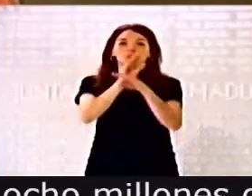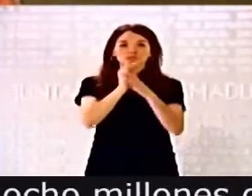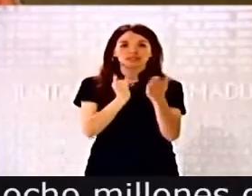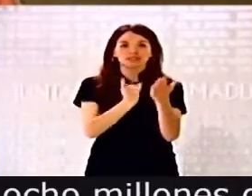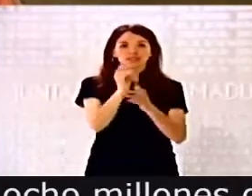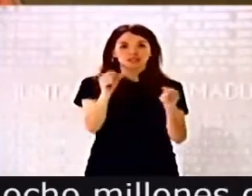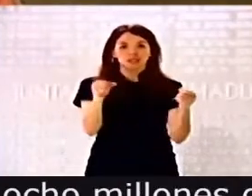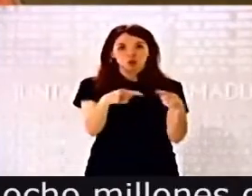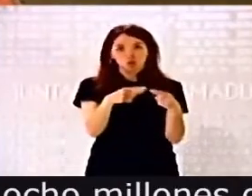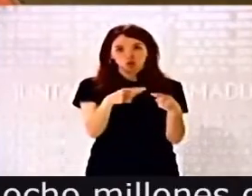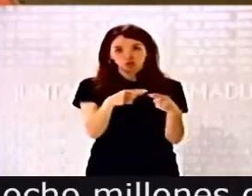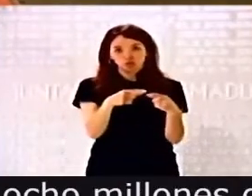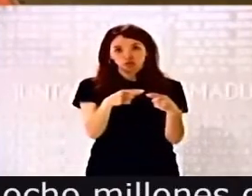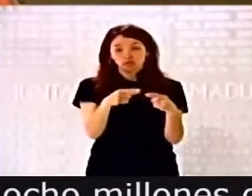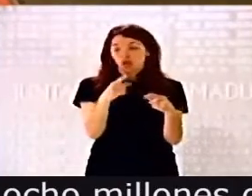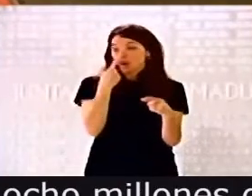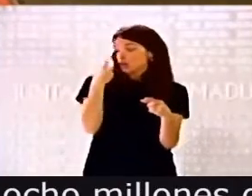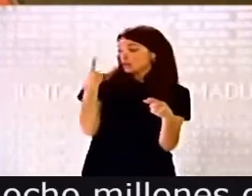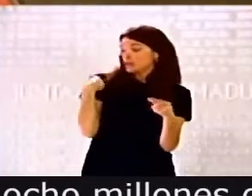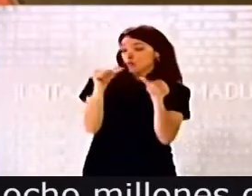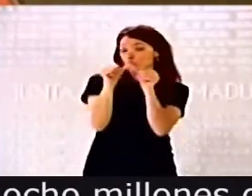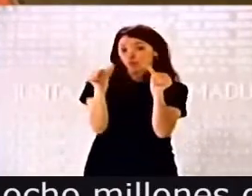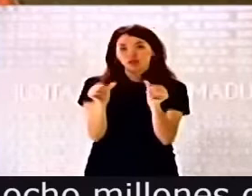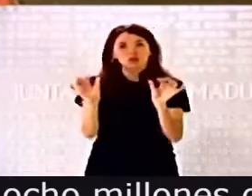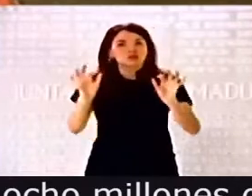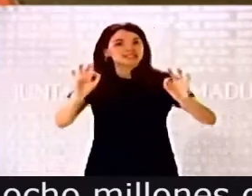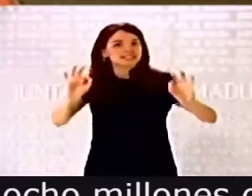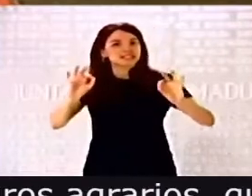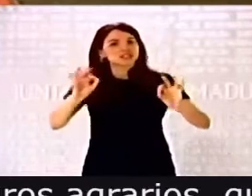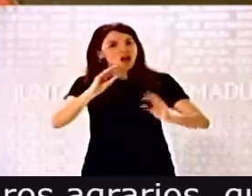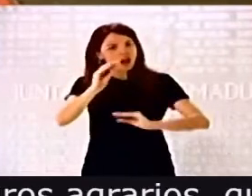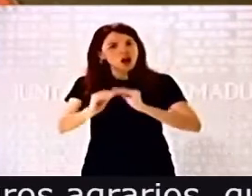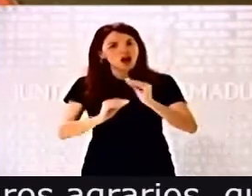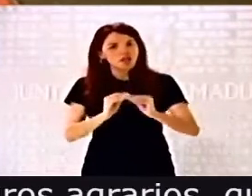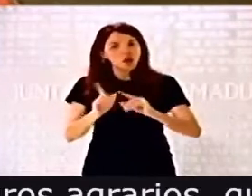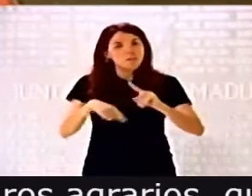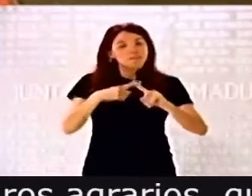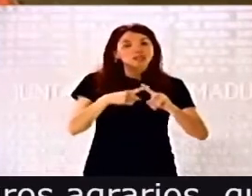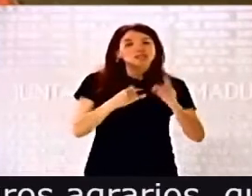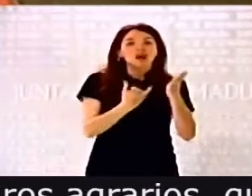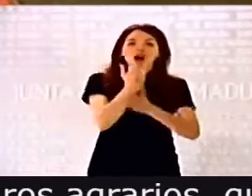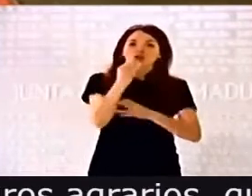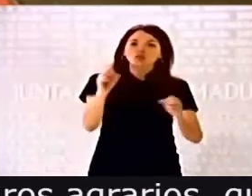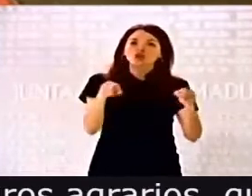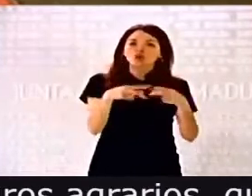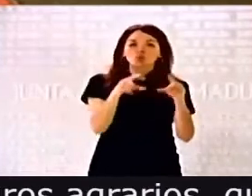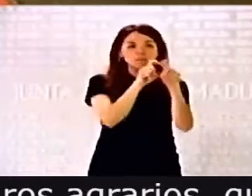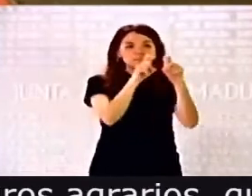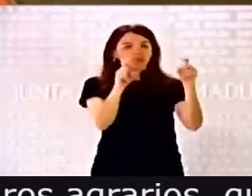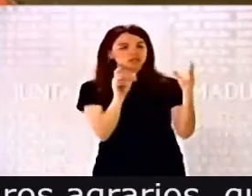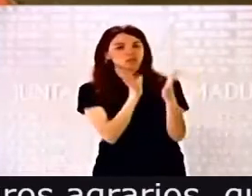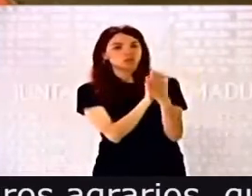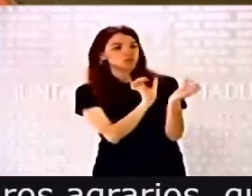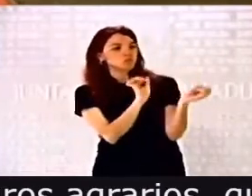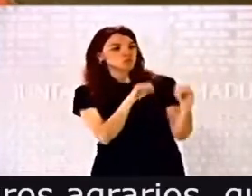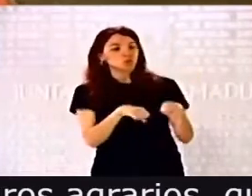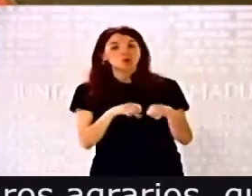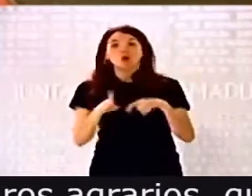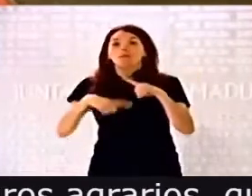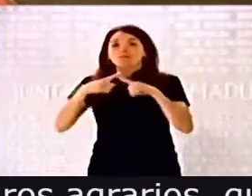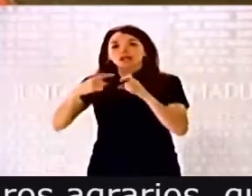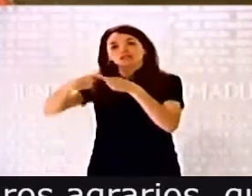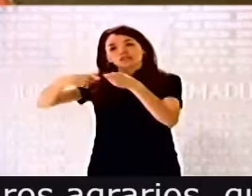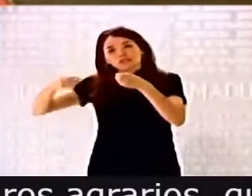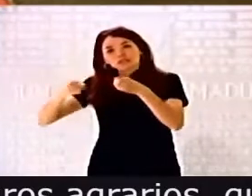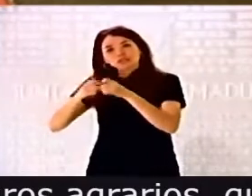hizo un modelo específico con Enesa y con Agroseguros, con la agrupación de cooperativas del Valle del Jerte, con